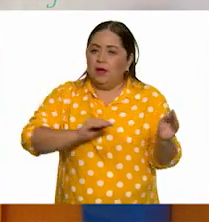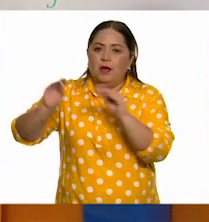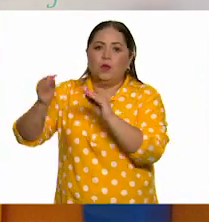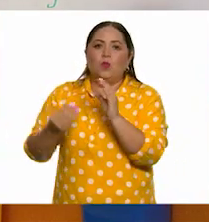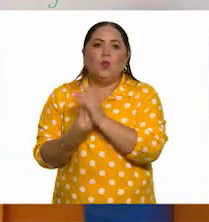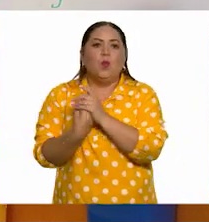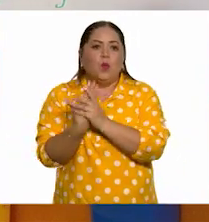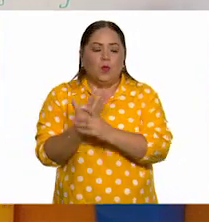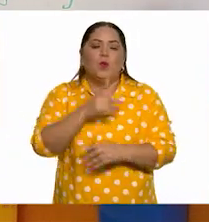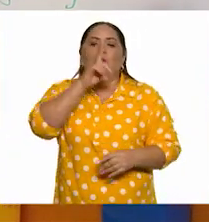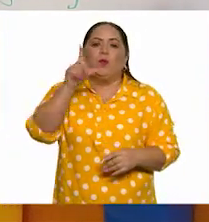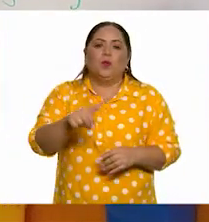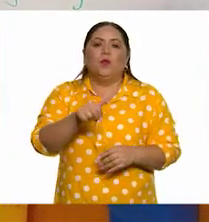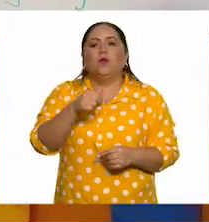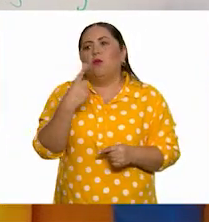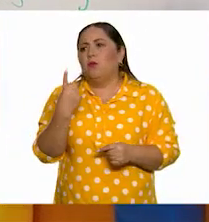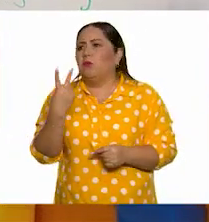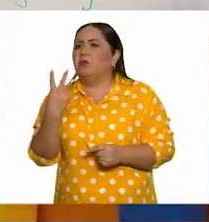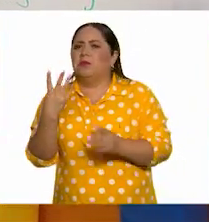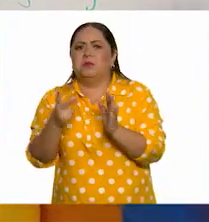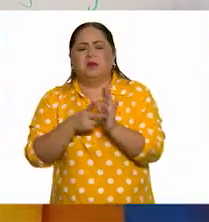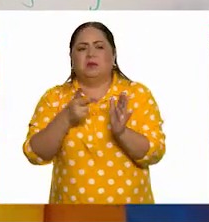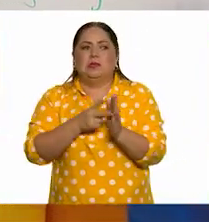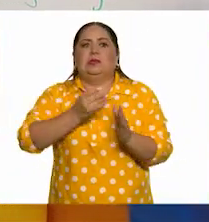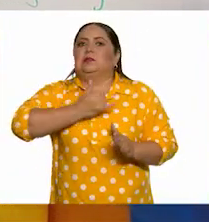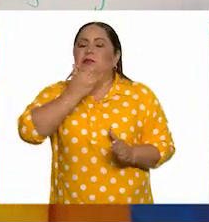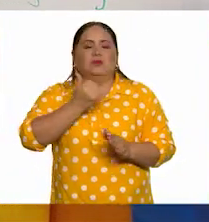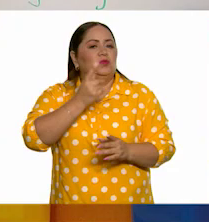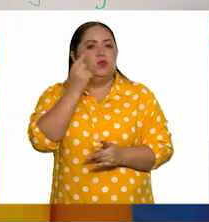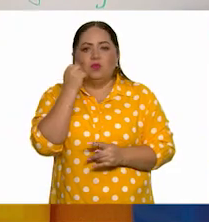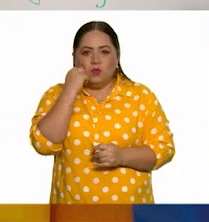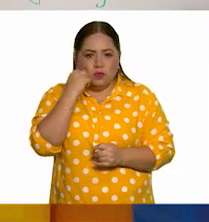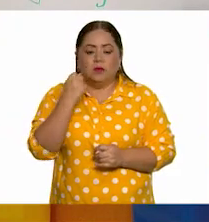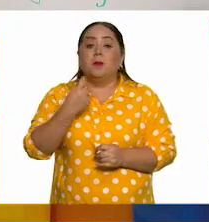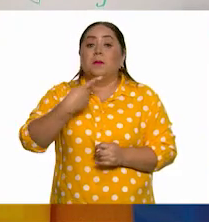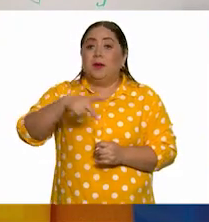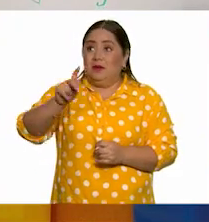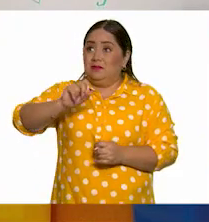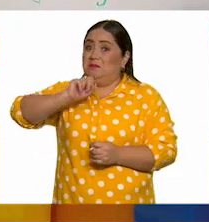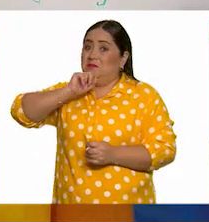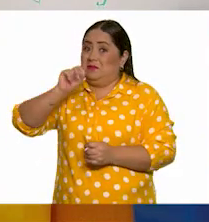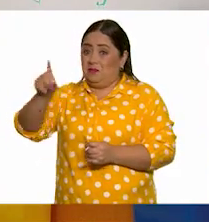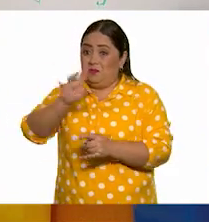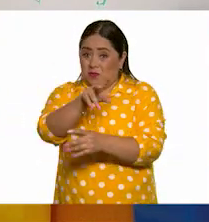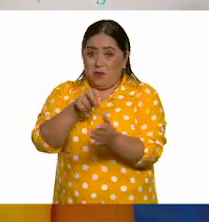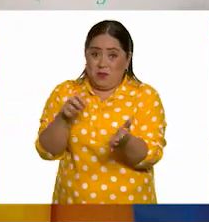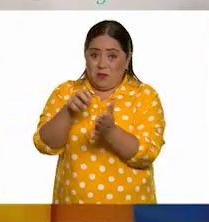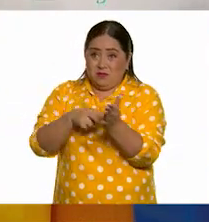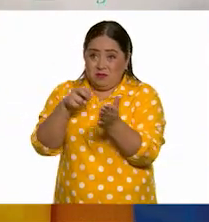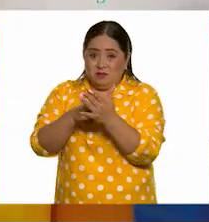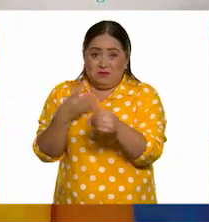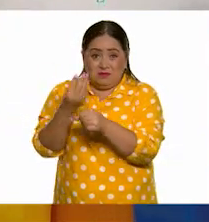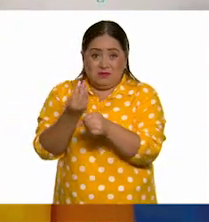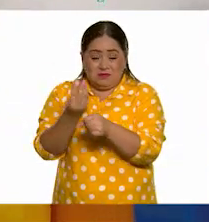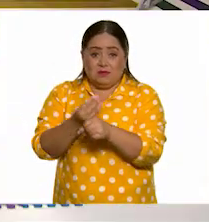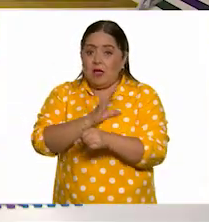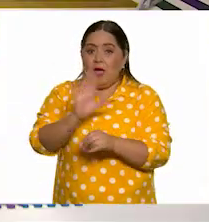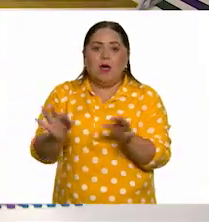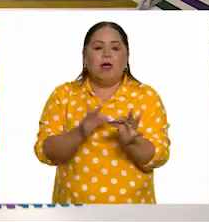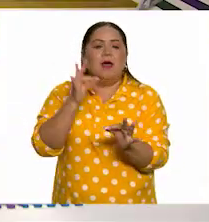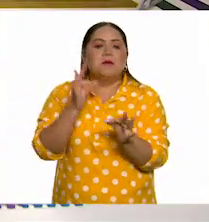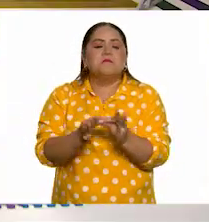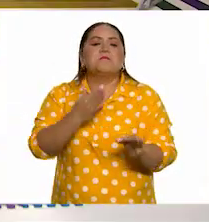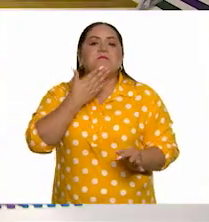Claro. Podemos haber hecho uno, dos o tres borradores. Sobre ese mismo, ya están corrigiendo y entonces ya queda